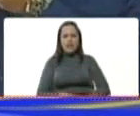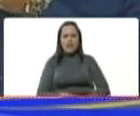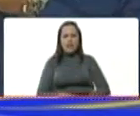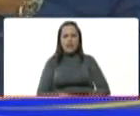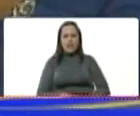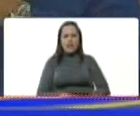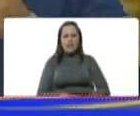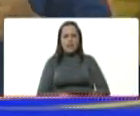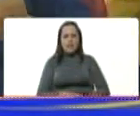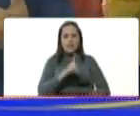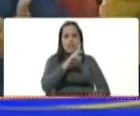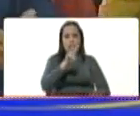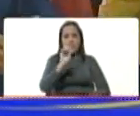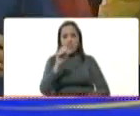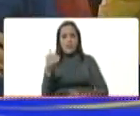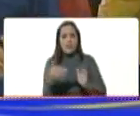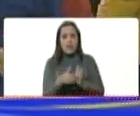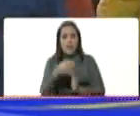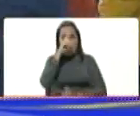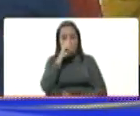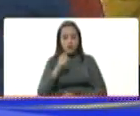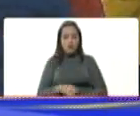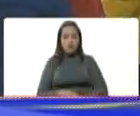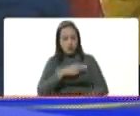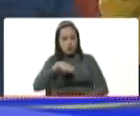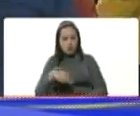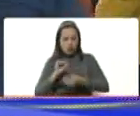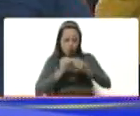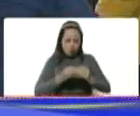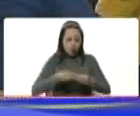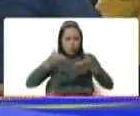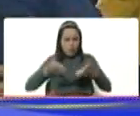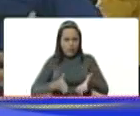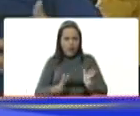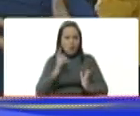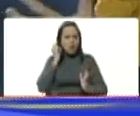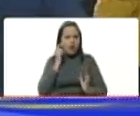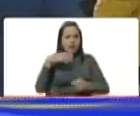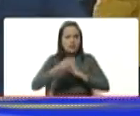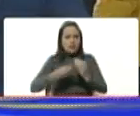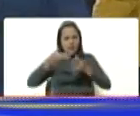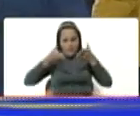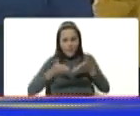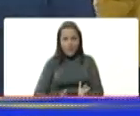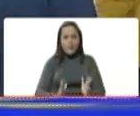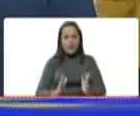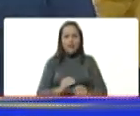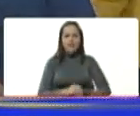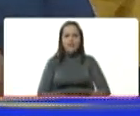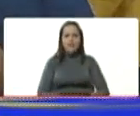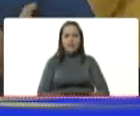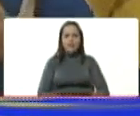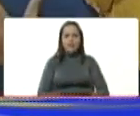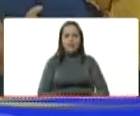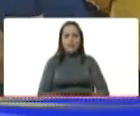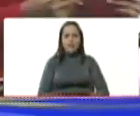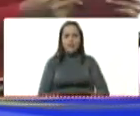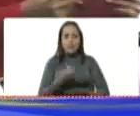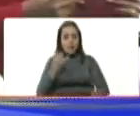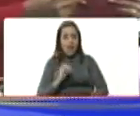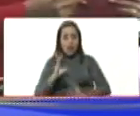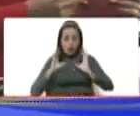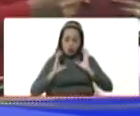años. Fuimos hechos para parir. La mujer fue hecha para parir, ¿verdad? Y tiene la